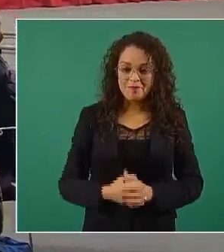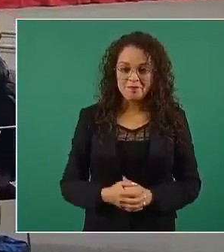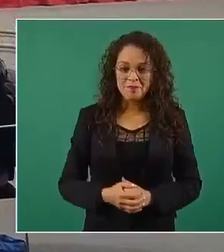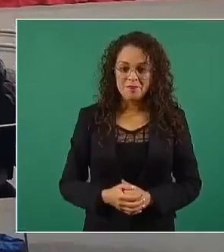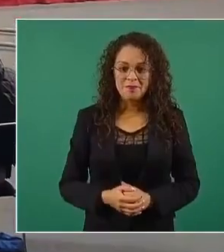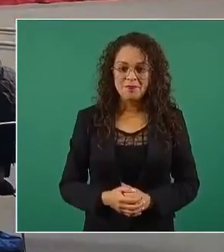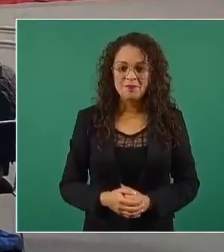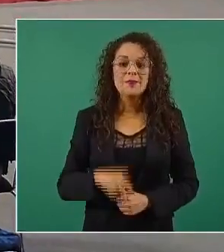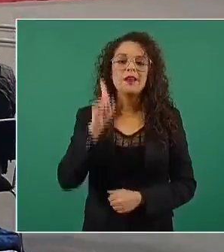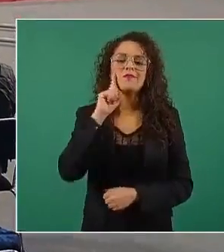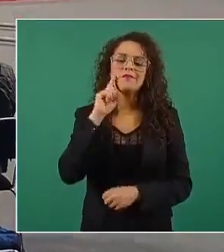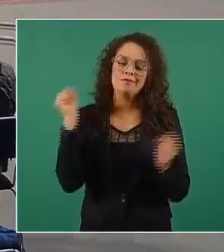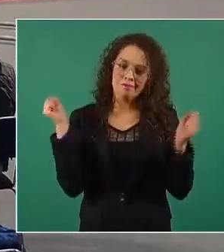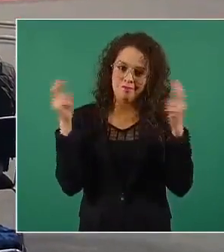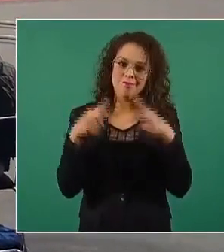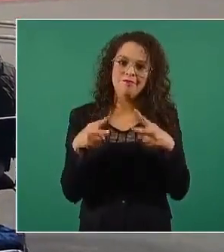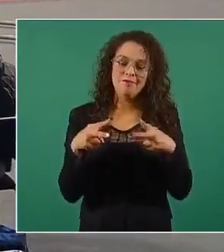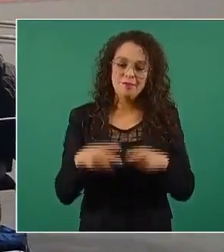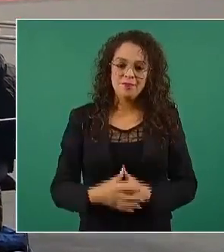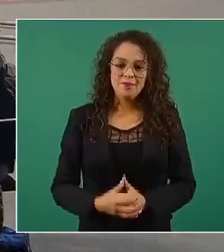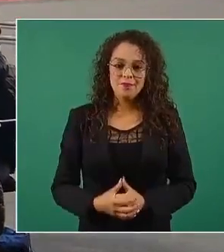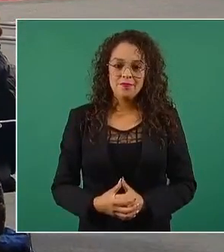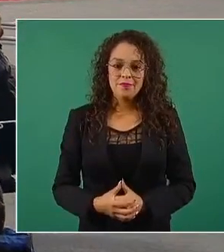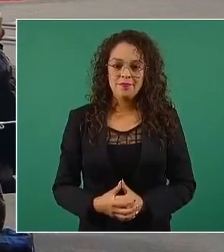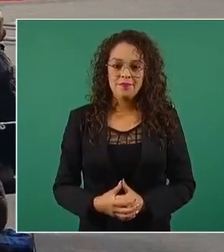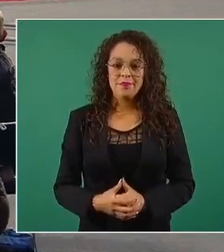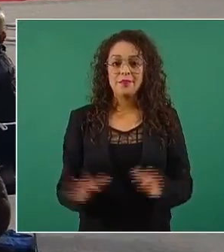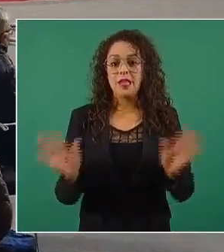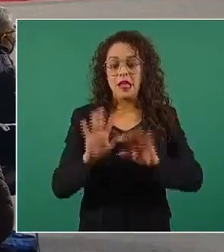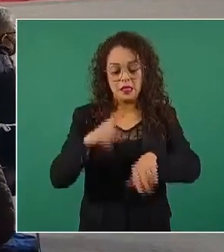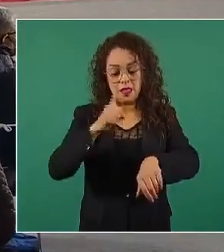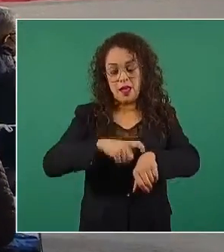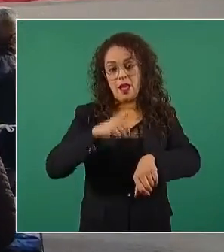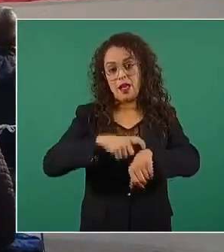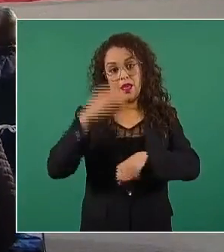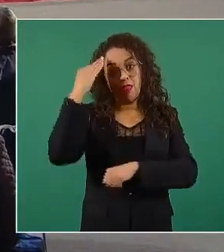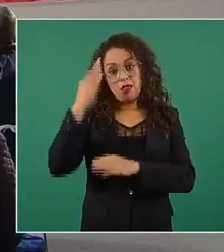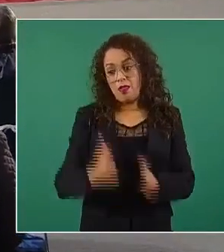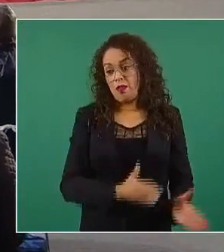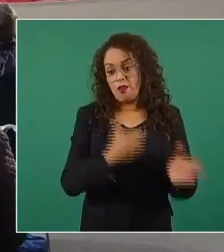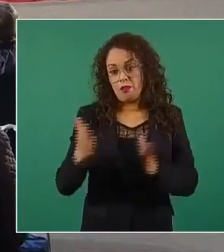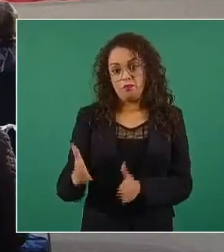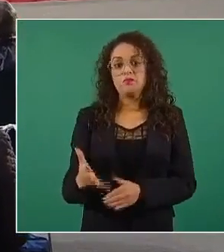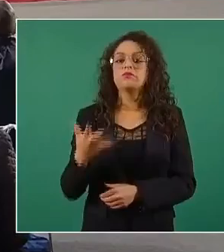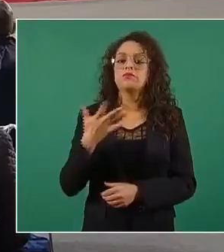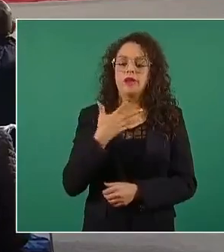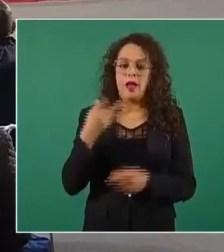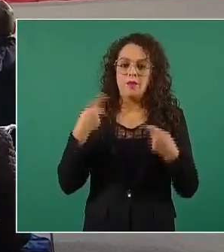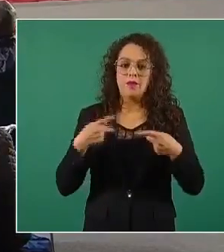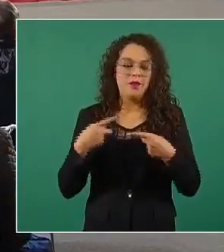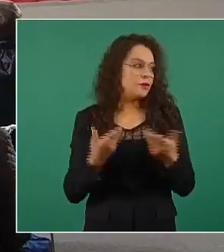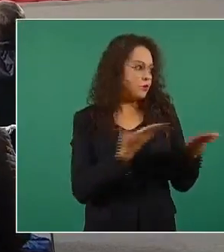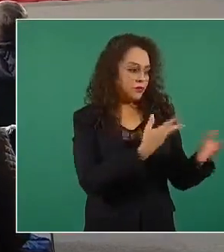Mañana nos vemos. Es que ya nos pasamos y tenemos invitados.